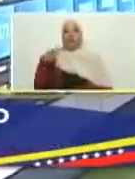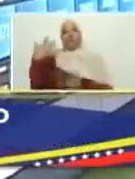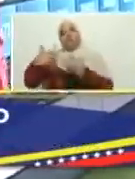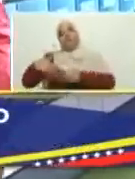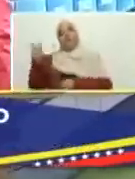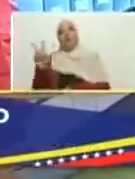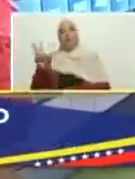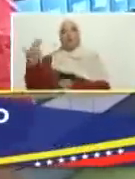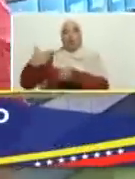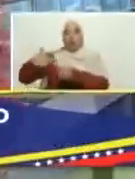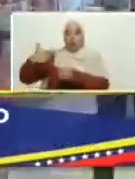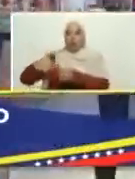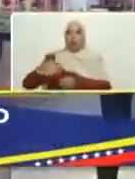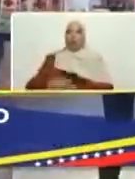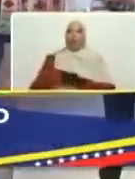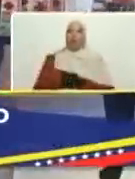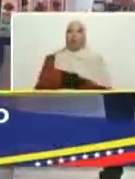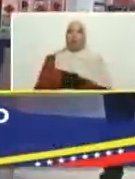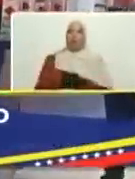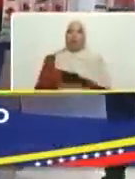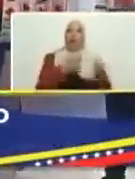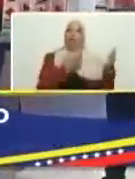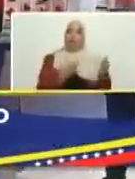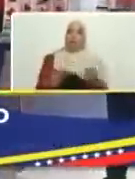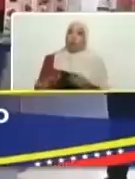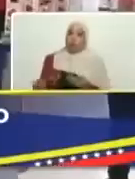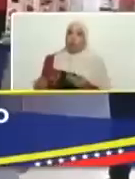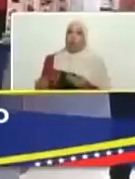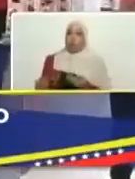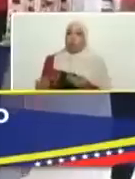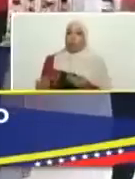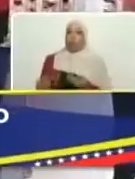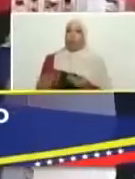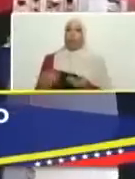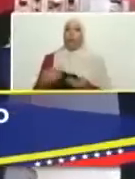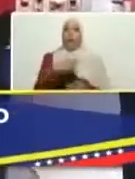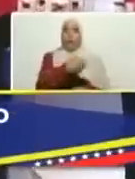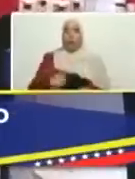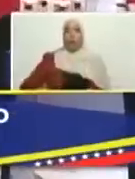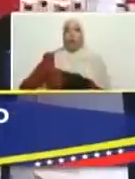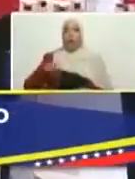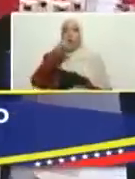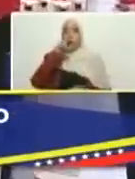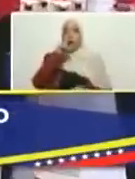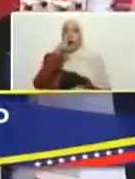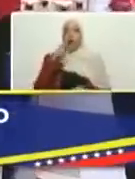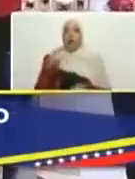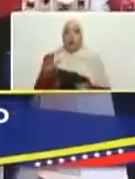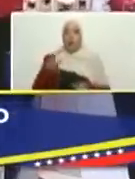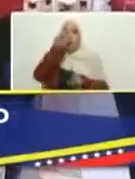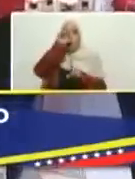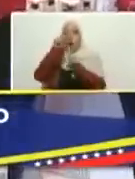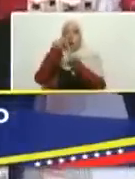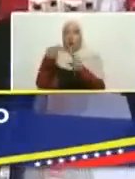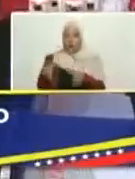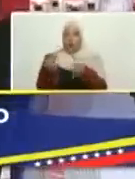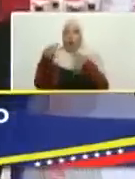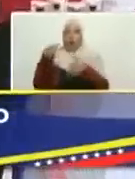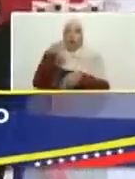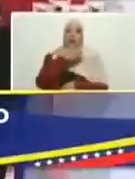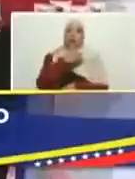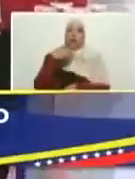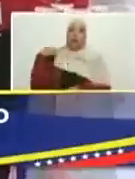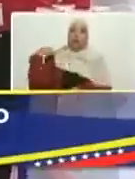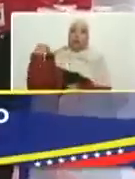bienvenido. Ciertamente, uno de los grandes logros de estos 24 años de revolución ha sido el